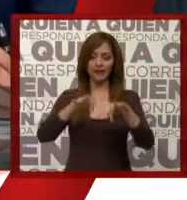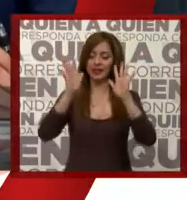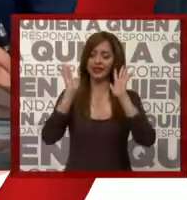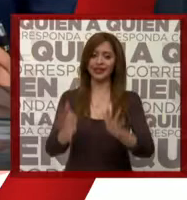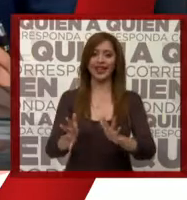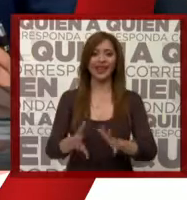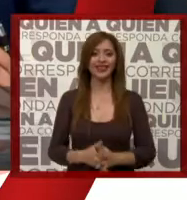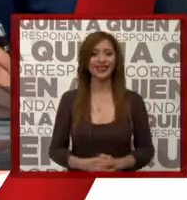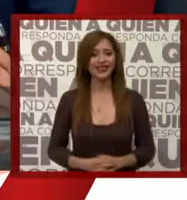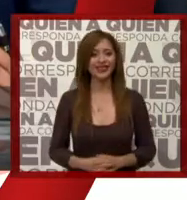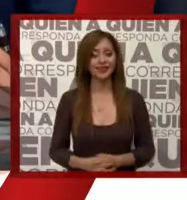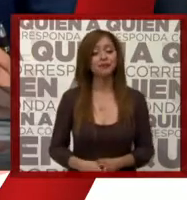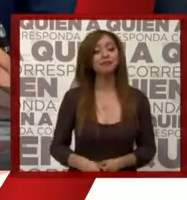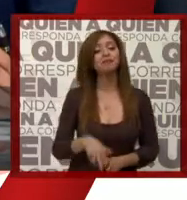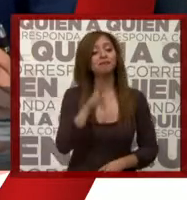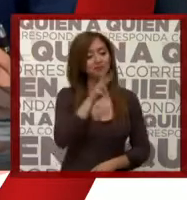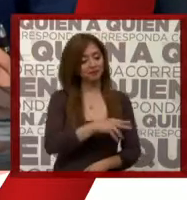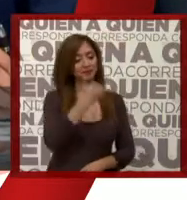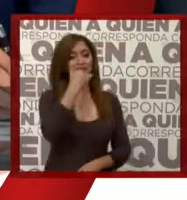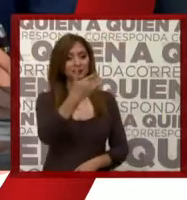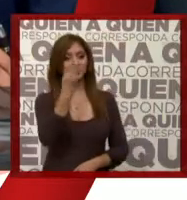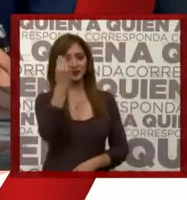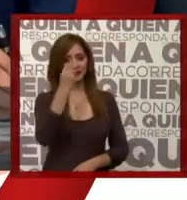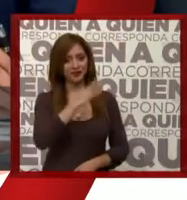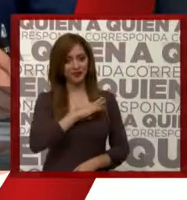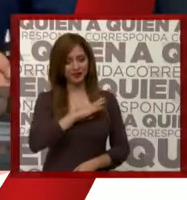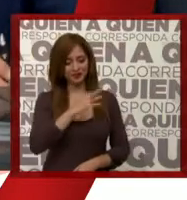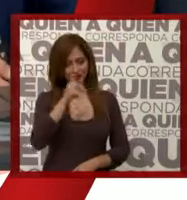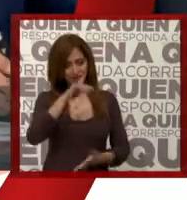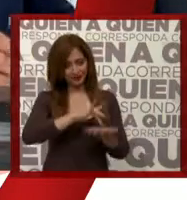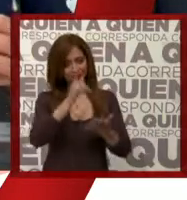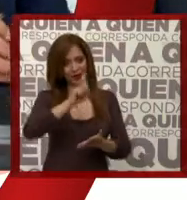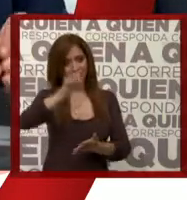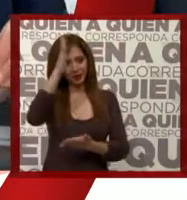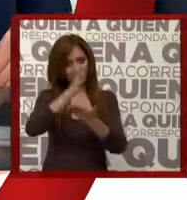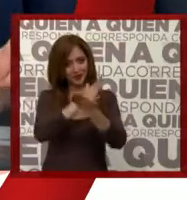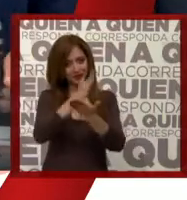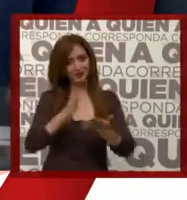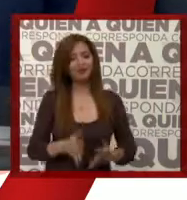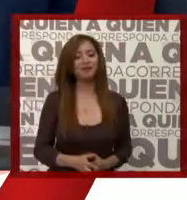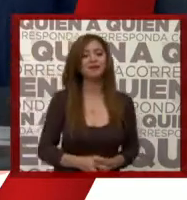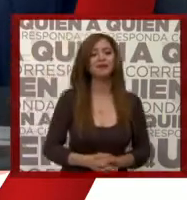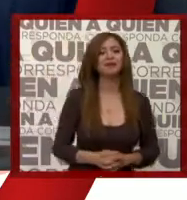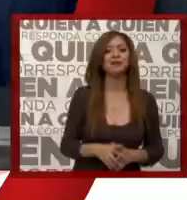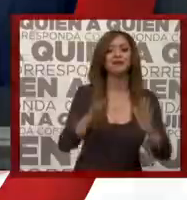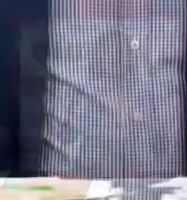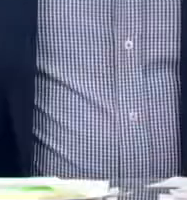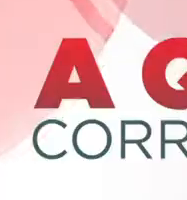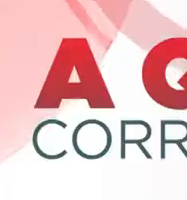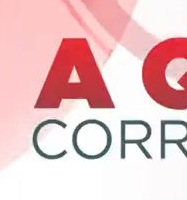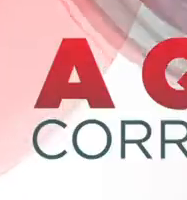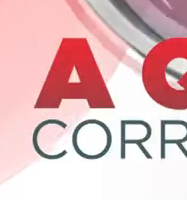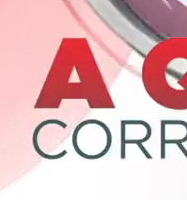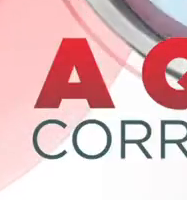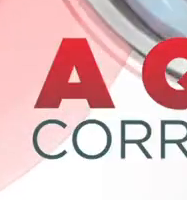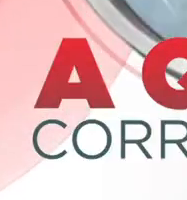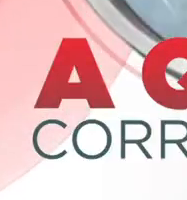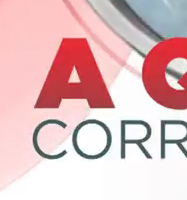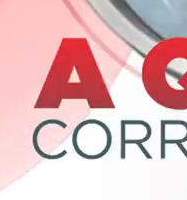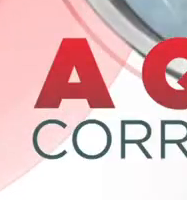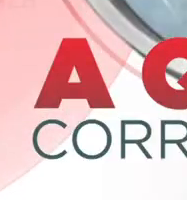hecho. Pues te deseo mucho éxito, cuídate. Sí, muchas gracias, señor. Que Dios te bendiga, a mí gracias. Anda, hasta luego. Una pausa, vuelvo de inmediato.